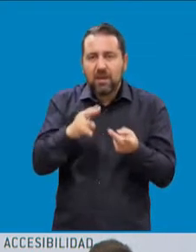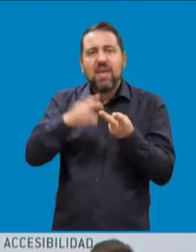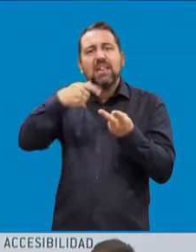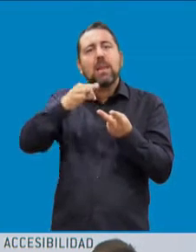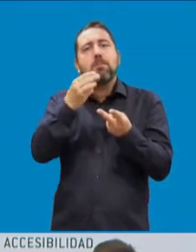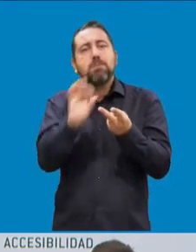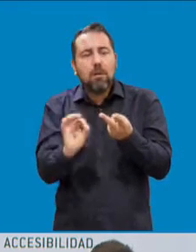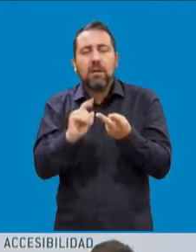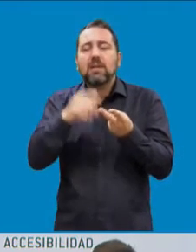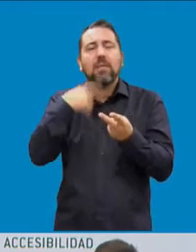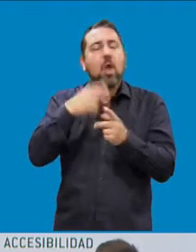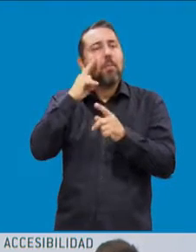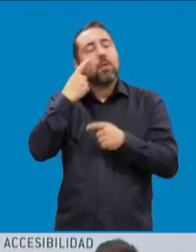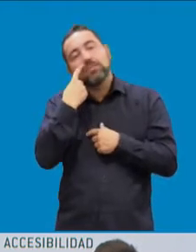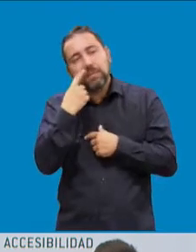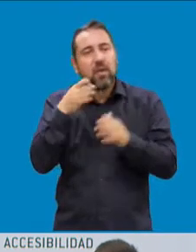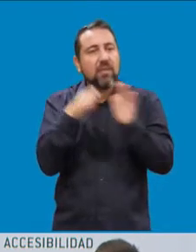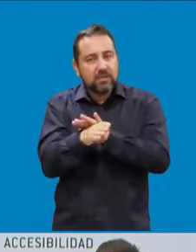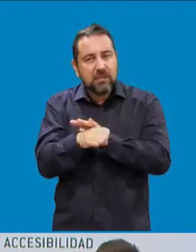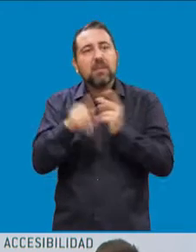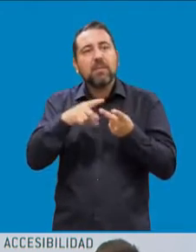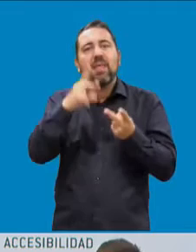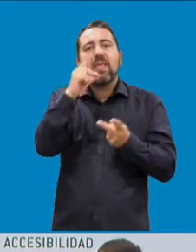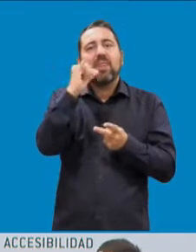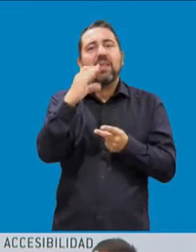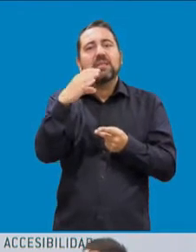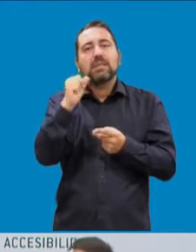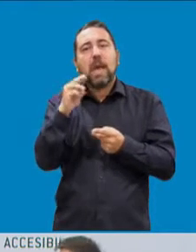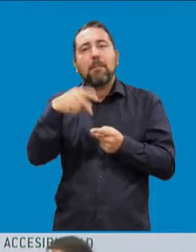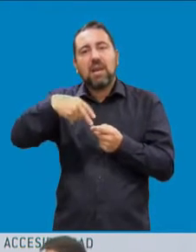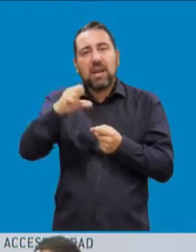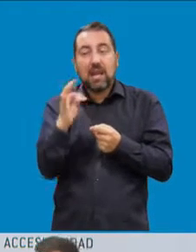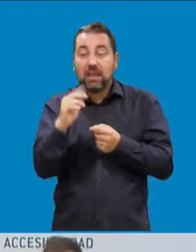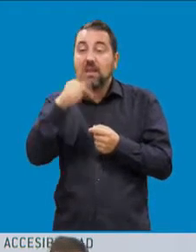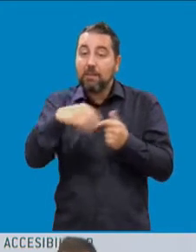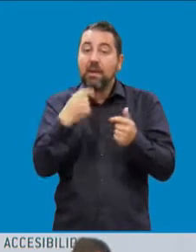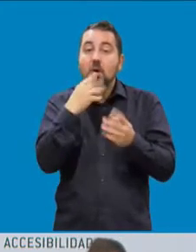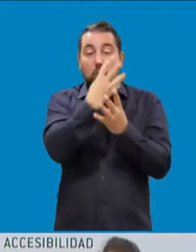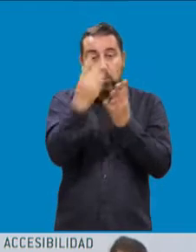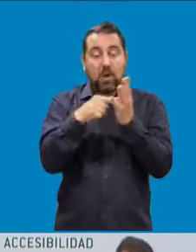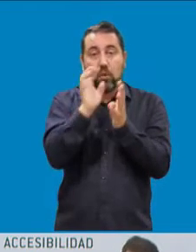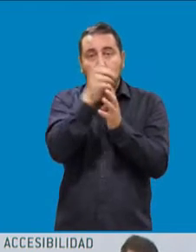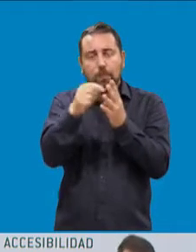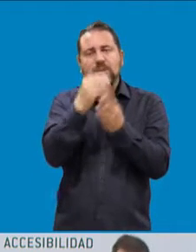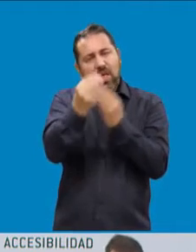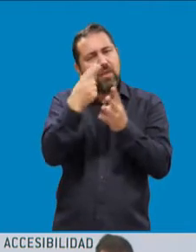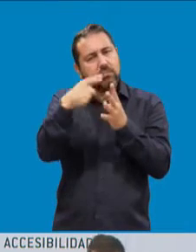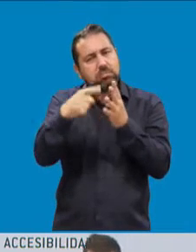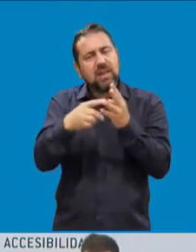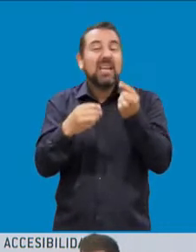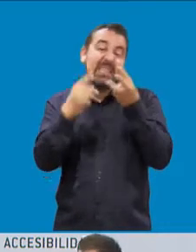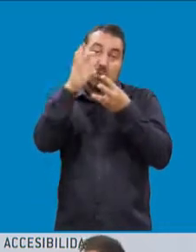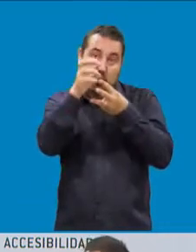También hay estudios de Fundación 11 muy importantes, de INTECO, del Observatorio de Accesibilidad TIC de Discapnet. Realizan muchas